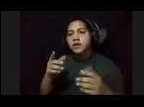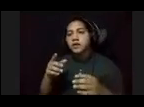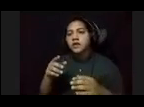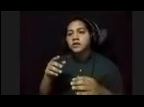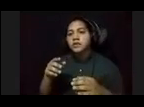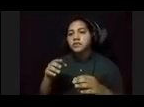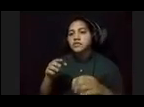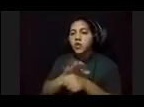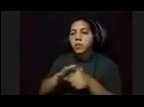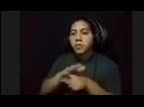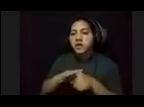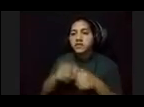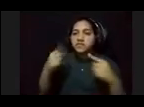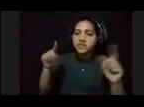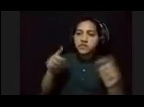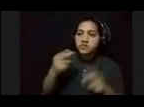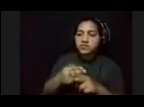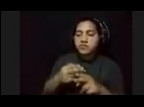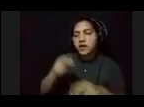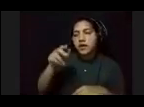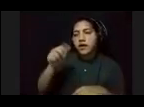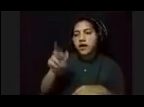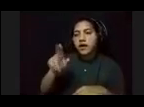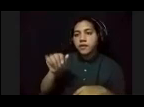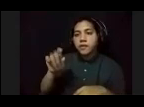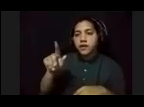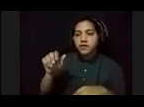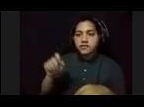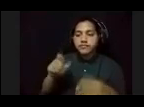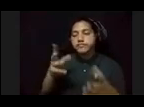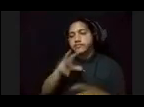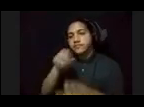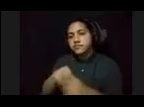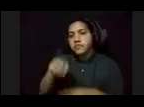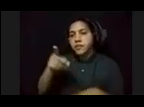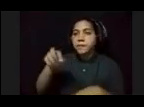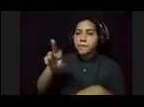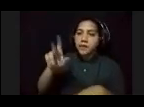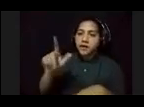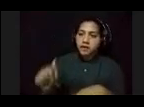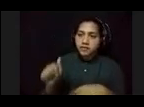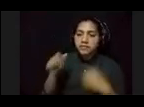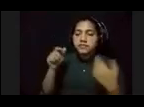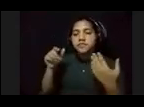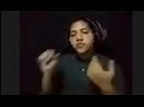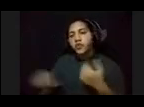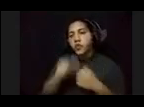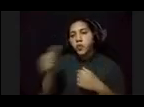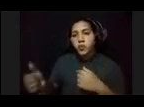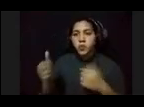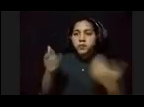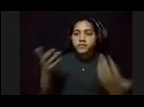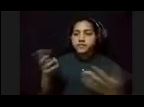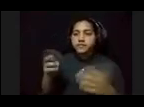en la ciudad de San Juan. Entre ellos menciona a La Perla. Otra aportación la hace